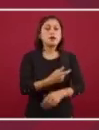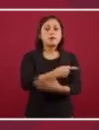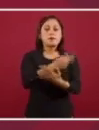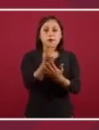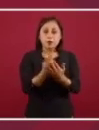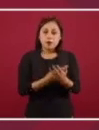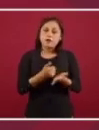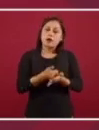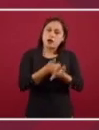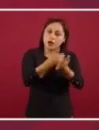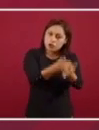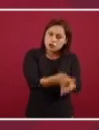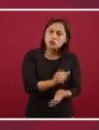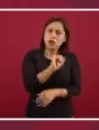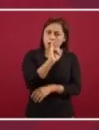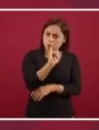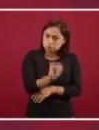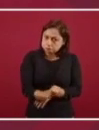y